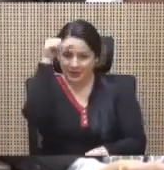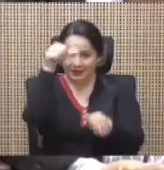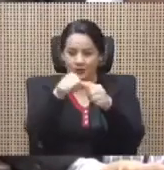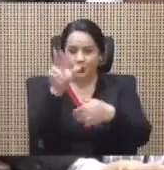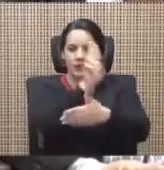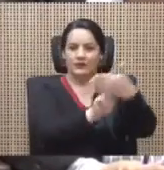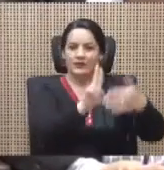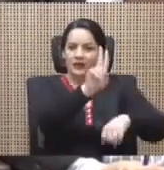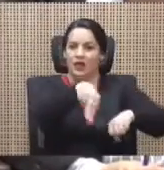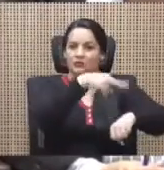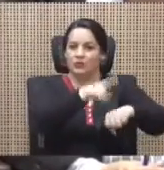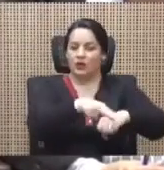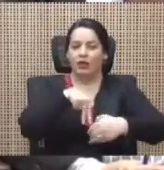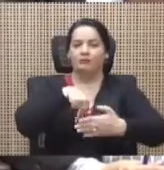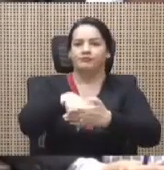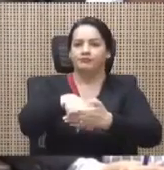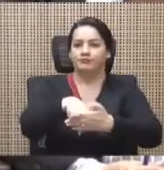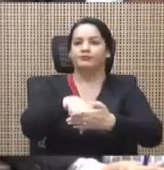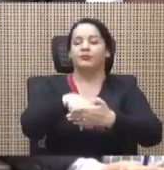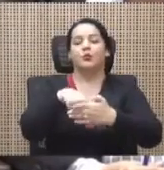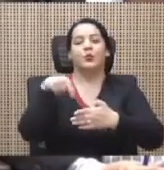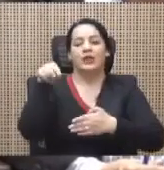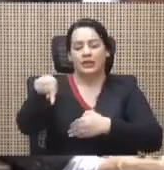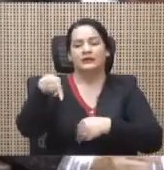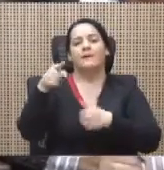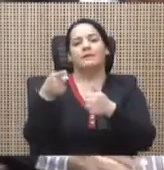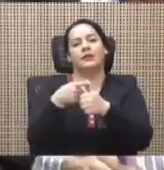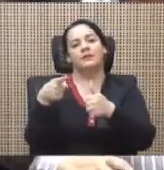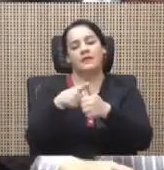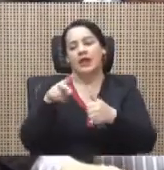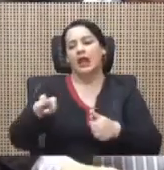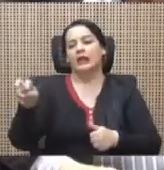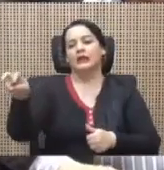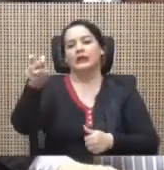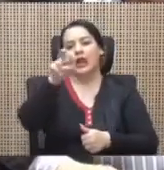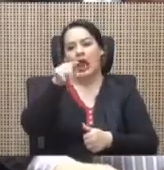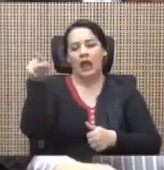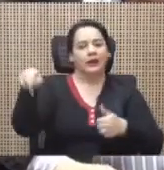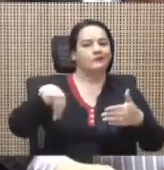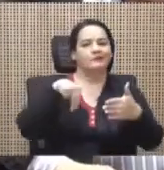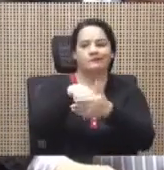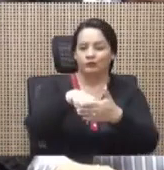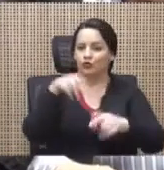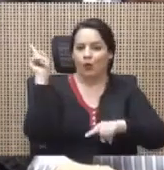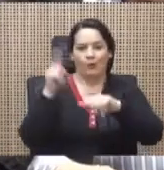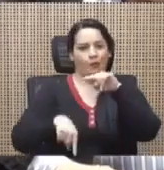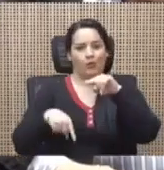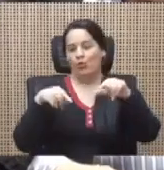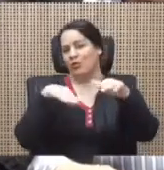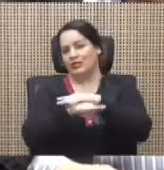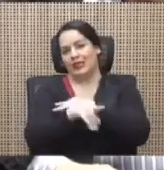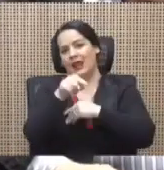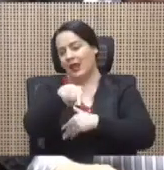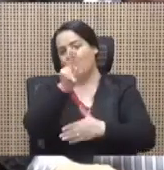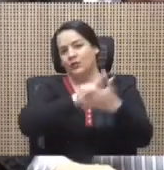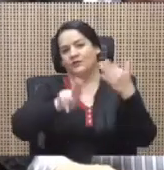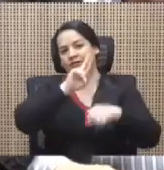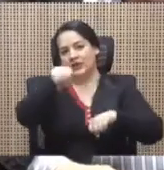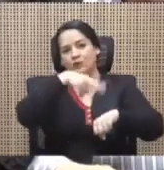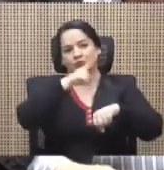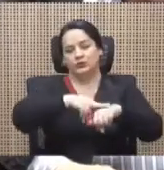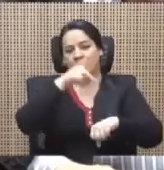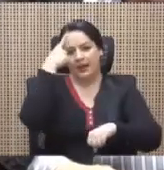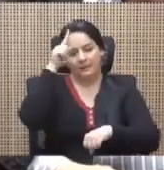Nacional se le quiso impedir, de hecho se le impidió en aquella primera gira, dar una conferencia, pues meramente por temas ideológicos.